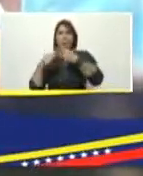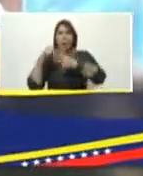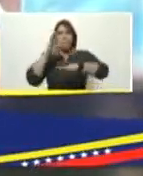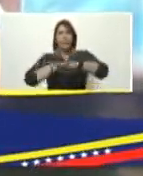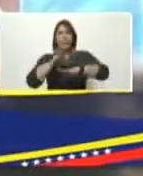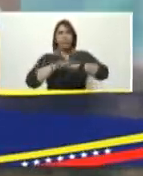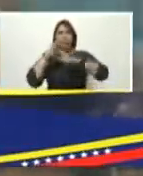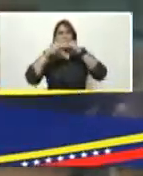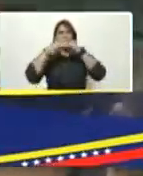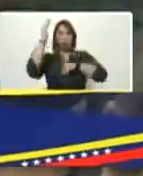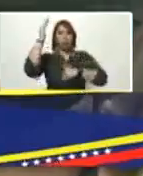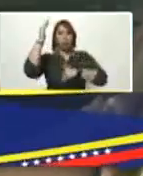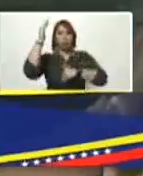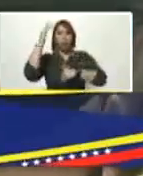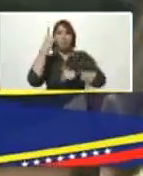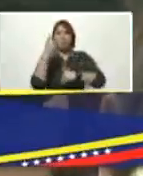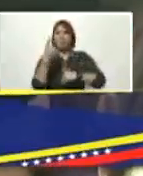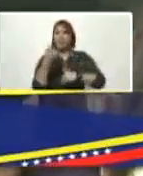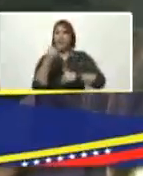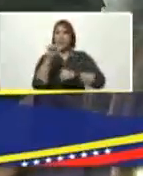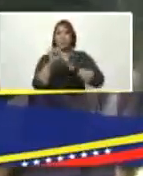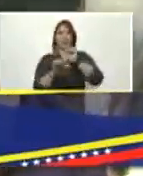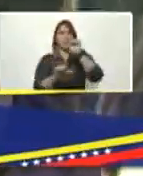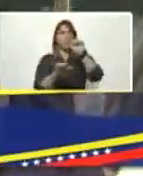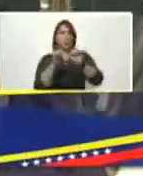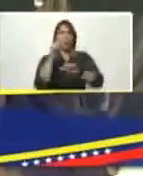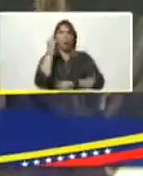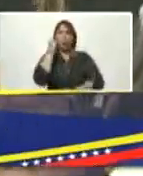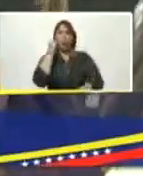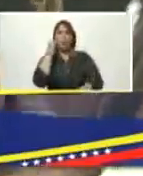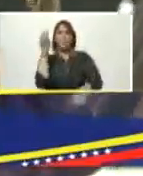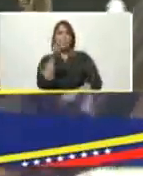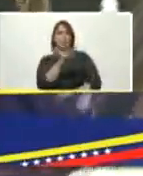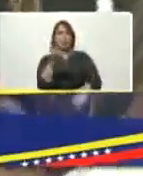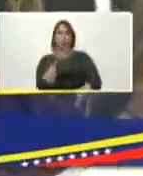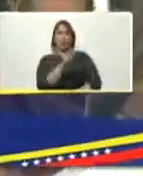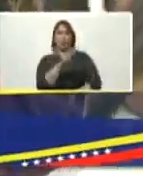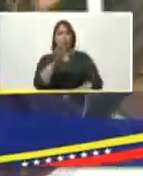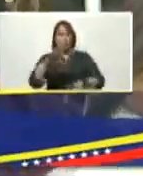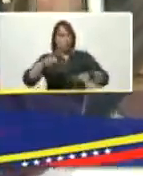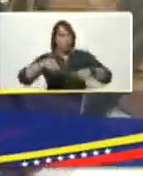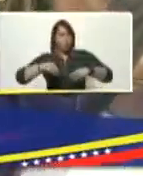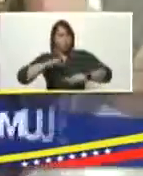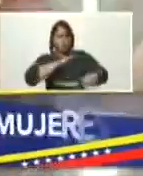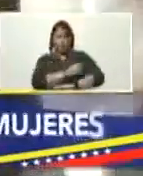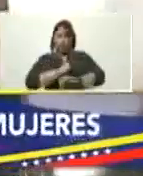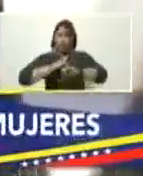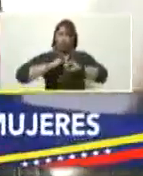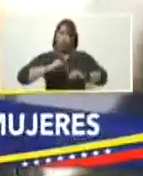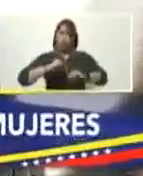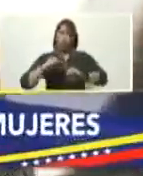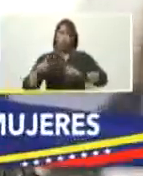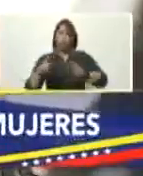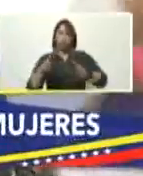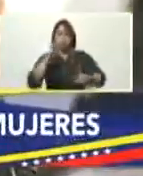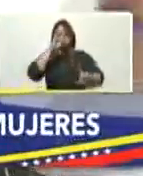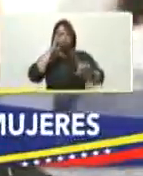aquí en adelante. En lo que resta de siglo, la mujer venezolana ha tomado el mando, la